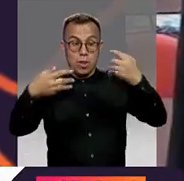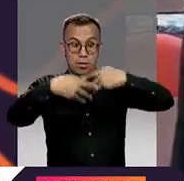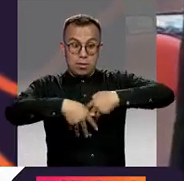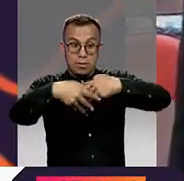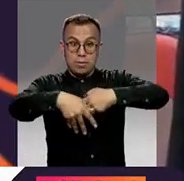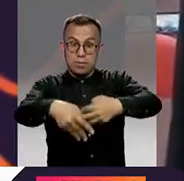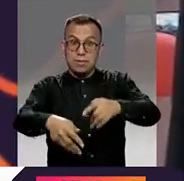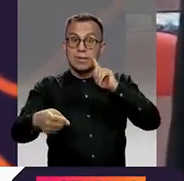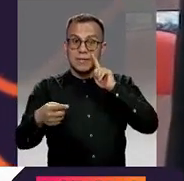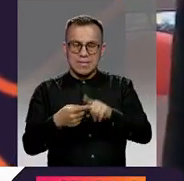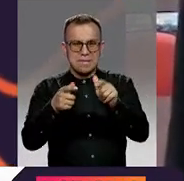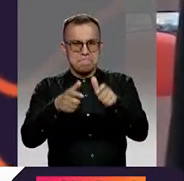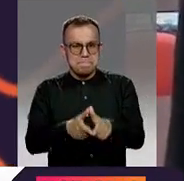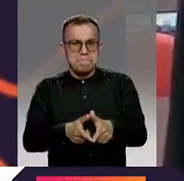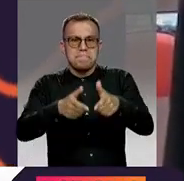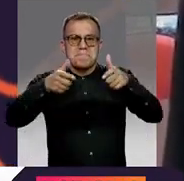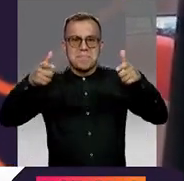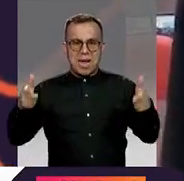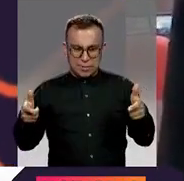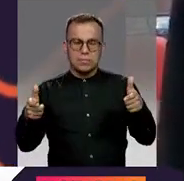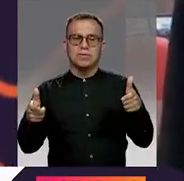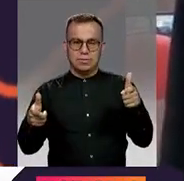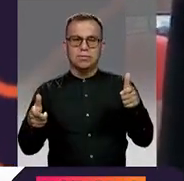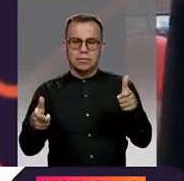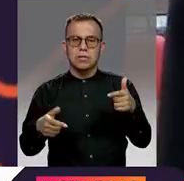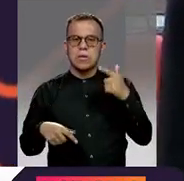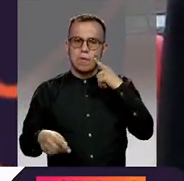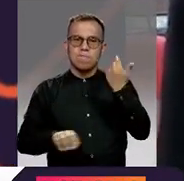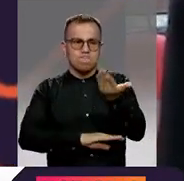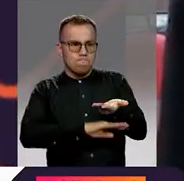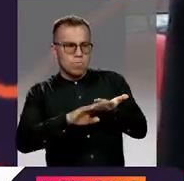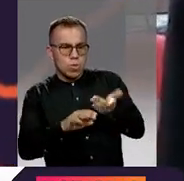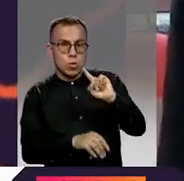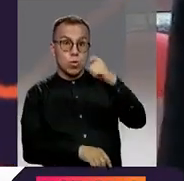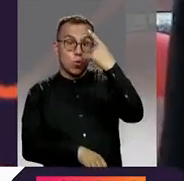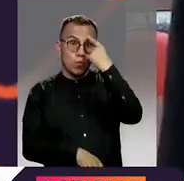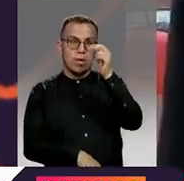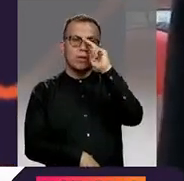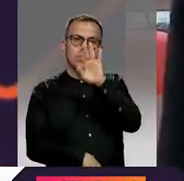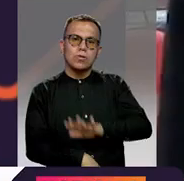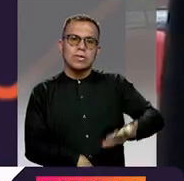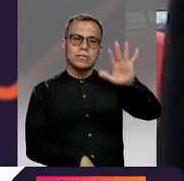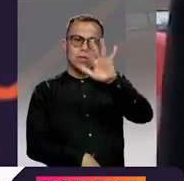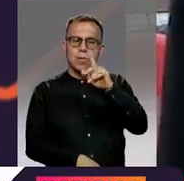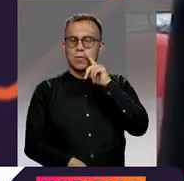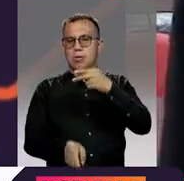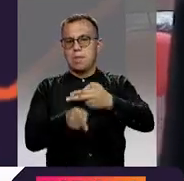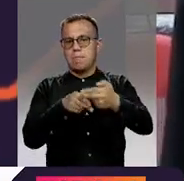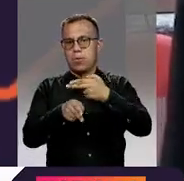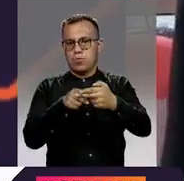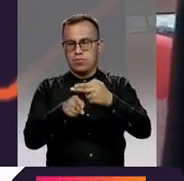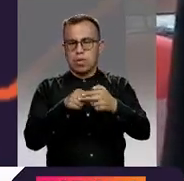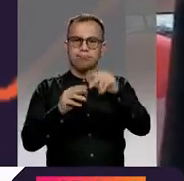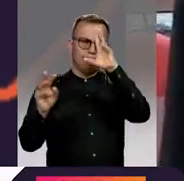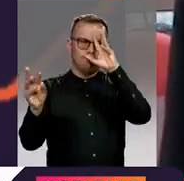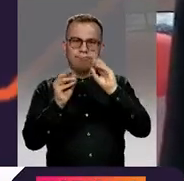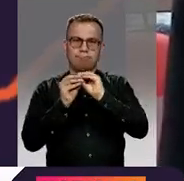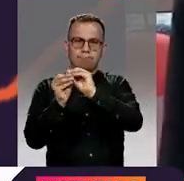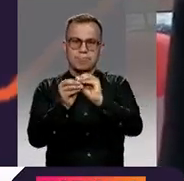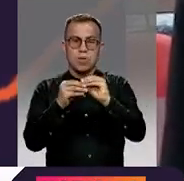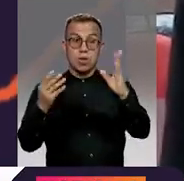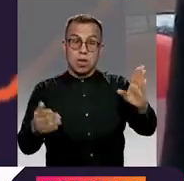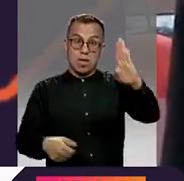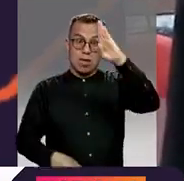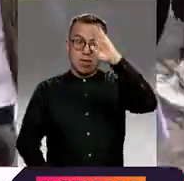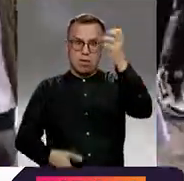movilización masiva de la sociedad colombiana, exigiéndole al gobierno nacional una pronta negociación y